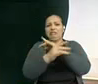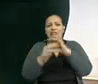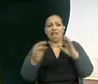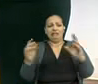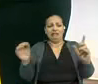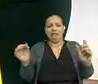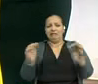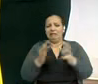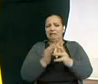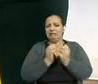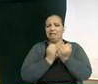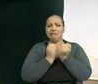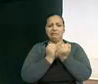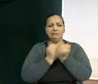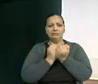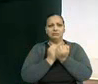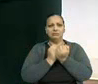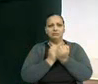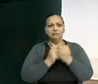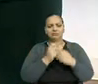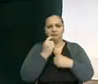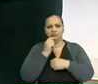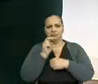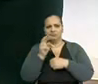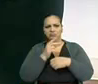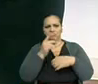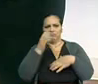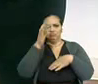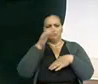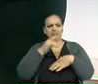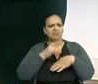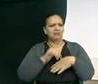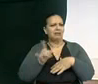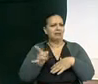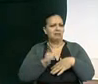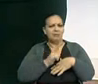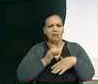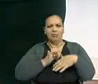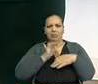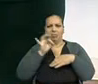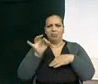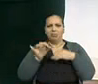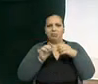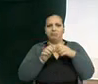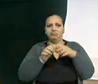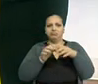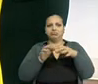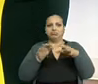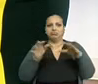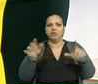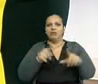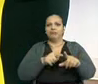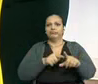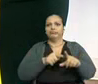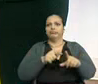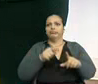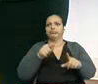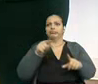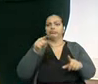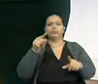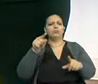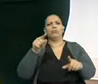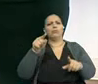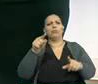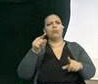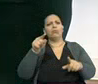irrespeto, este desacato, no hay un repunte, no hay un repunte que pueda afectar con consecuencias nefastas. Y esto es bueno. Lo